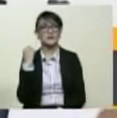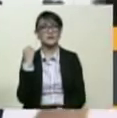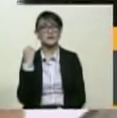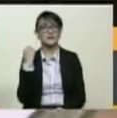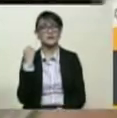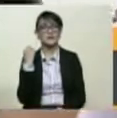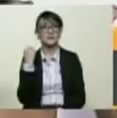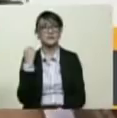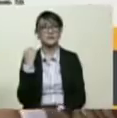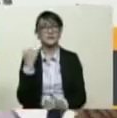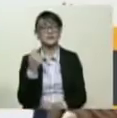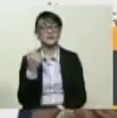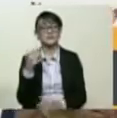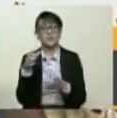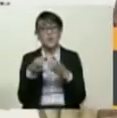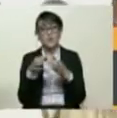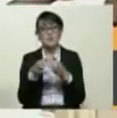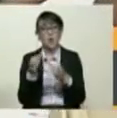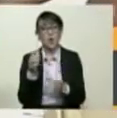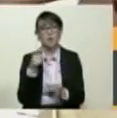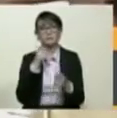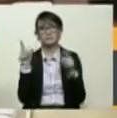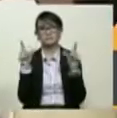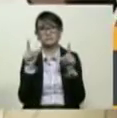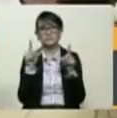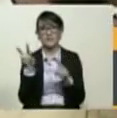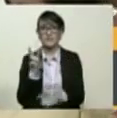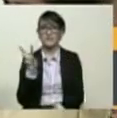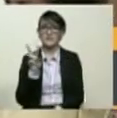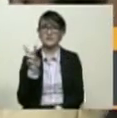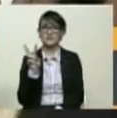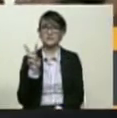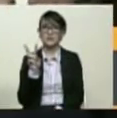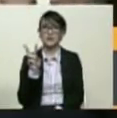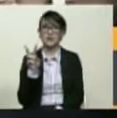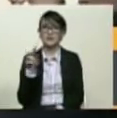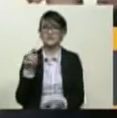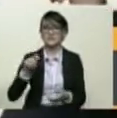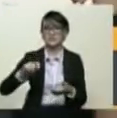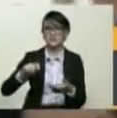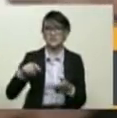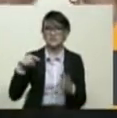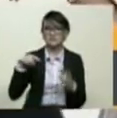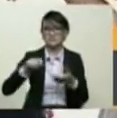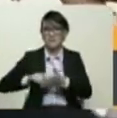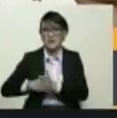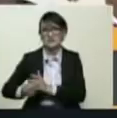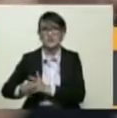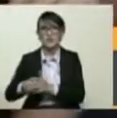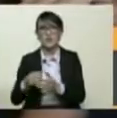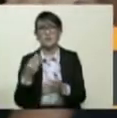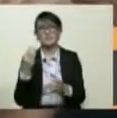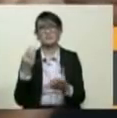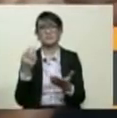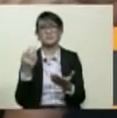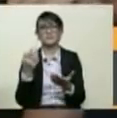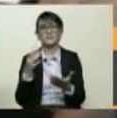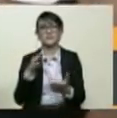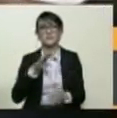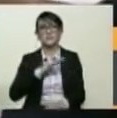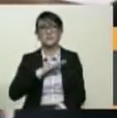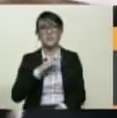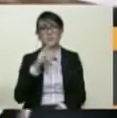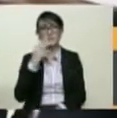desde ciertos sectores de comunicación del Estado venezolano se presionaba a medios públicos para transmitir así mensajes del